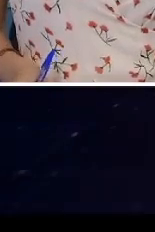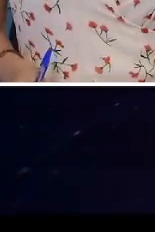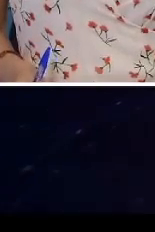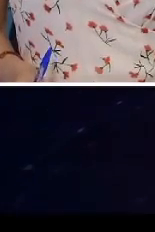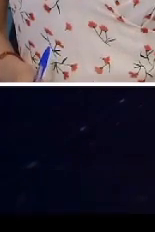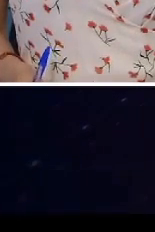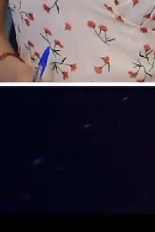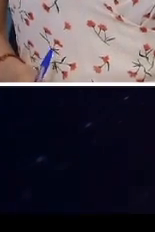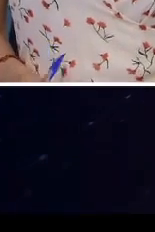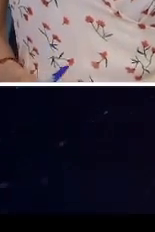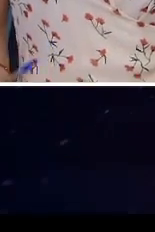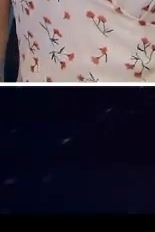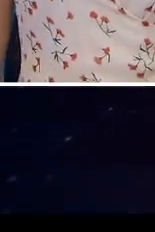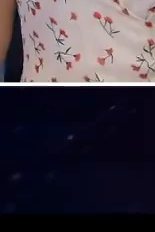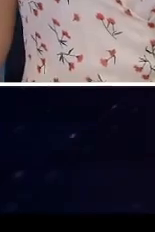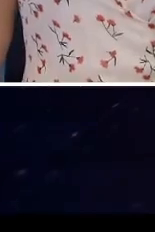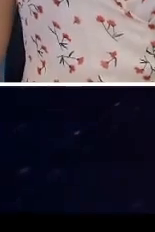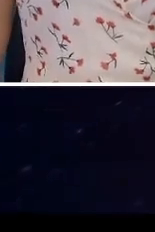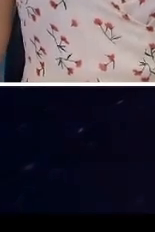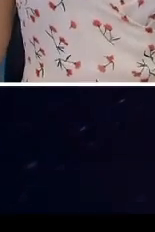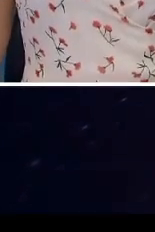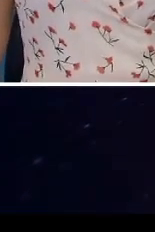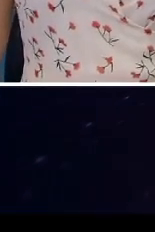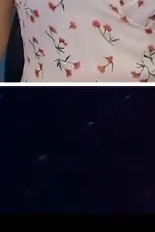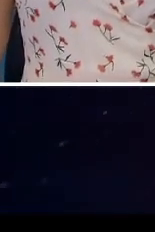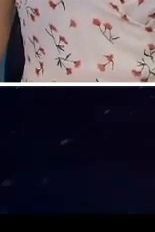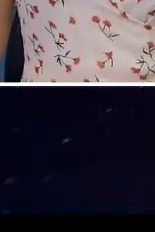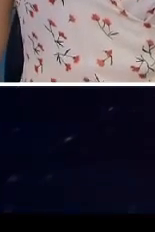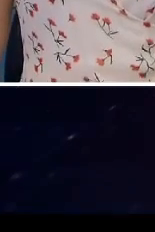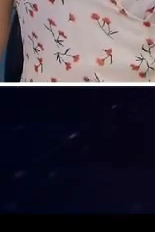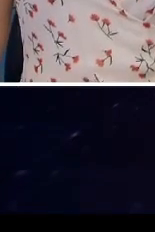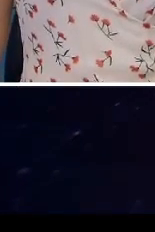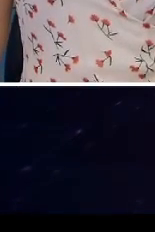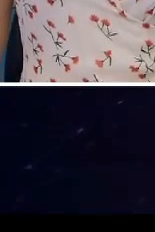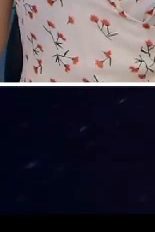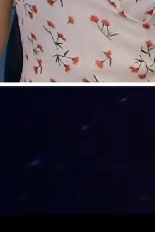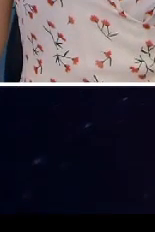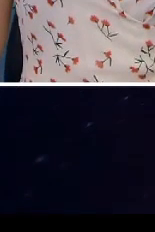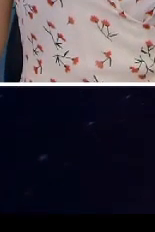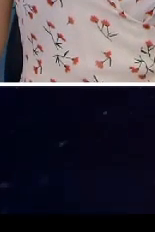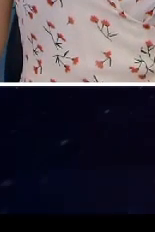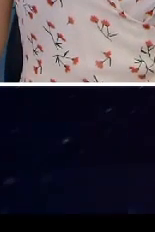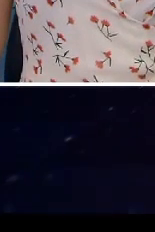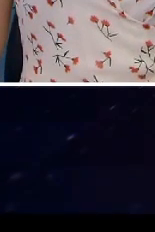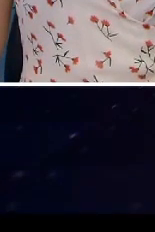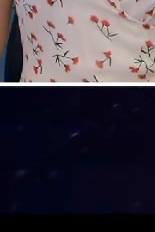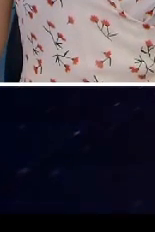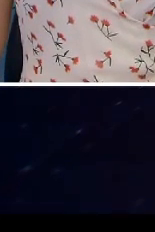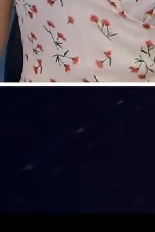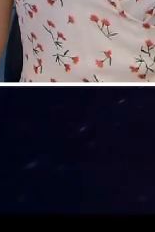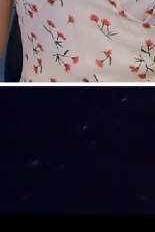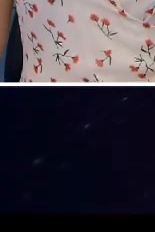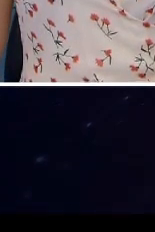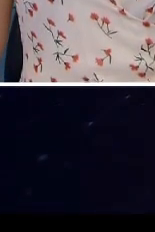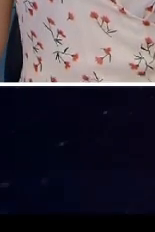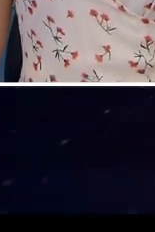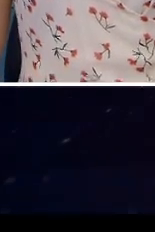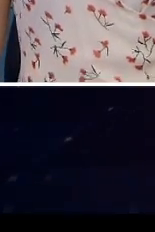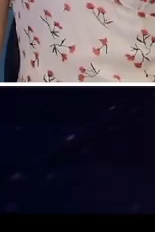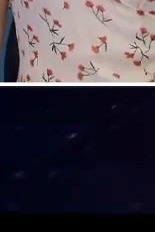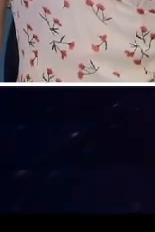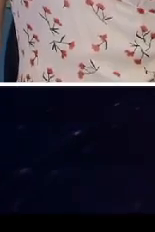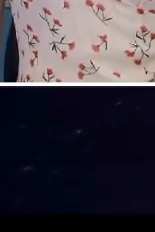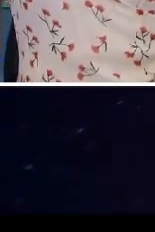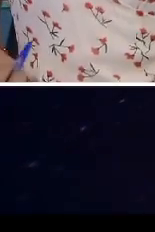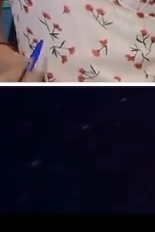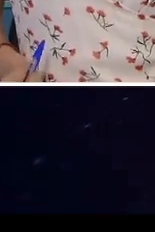¿Qué tal? Muy buenas tardes, amigos. Las noticias más destacadas de la jornada en los siguientes 60 minutos. ¿Qué tal, amigos? Buenas tardes. Se ultiman los detalles para